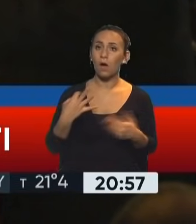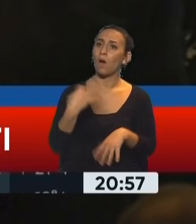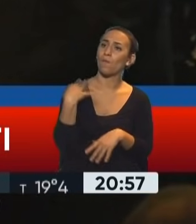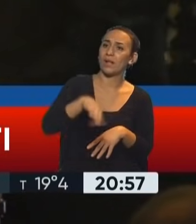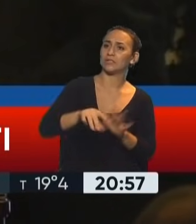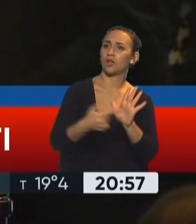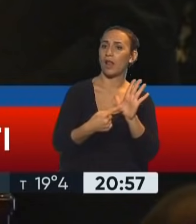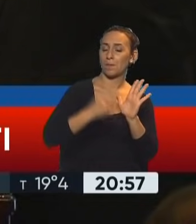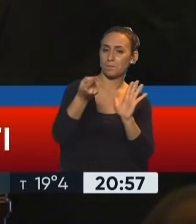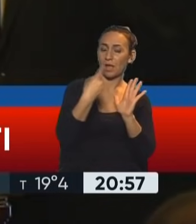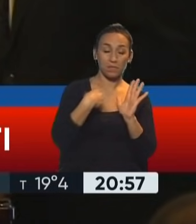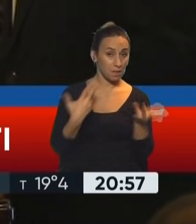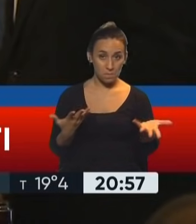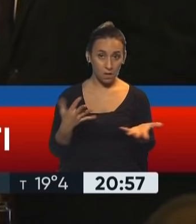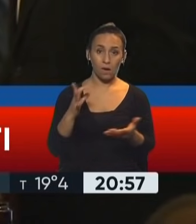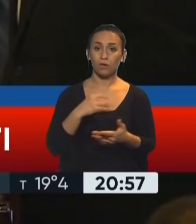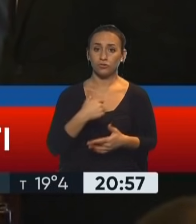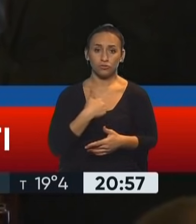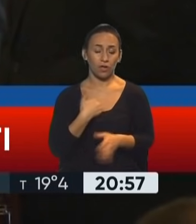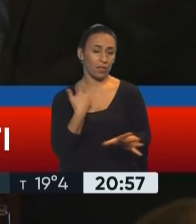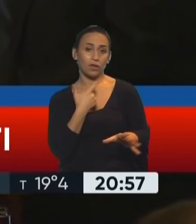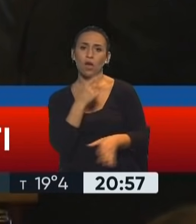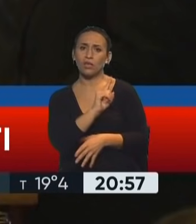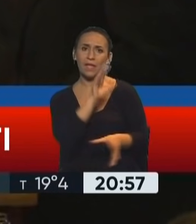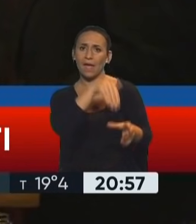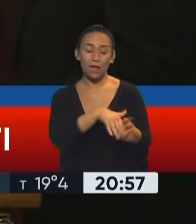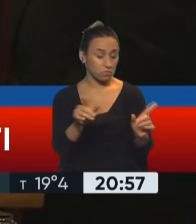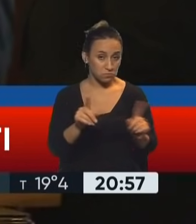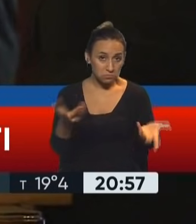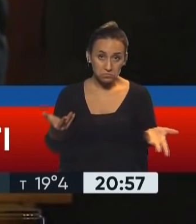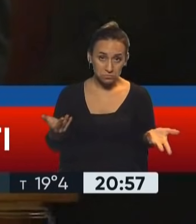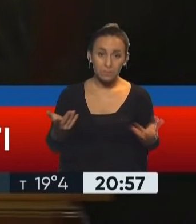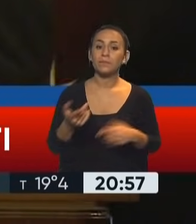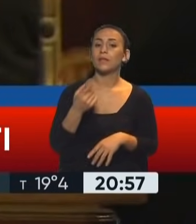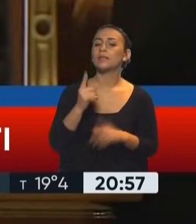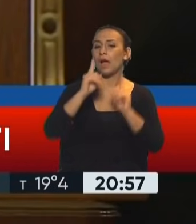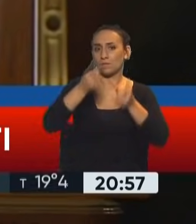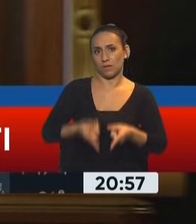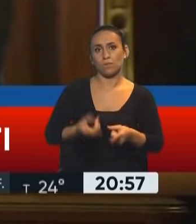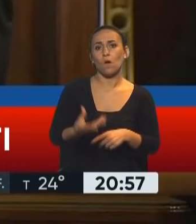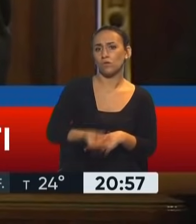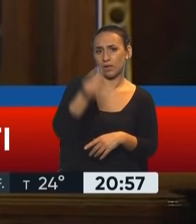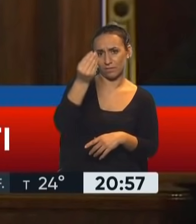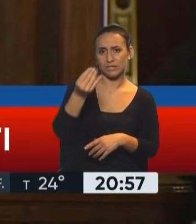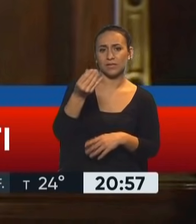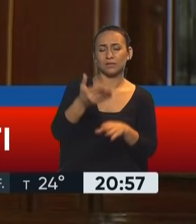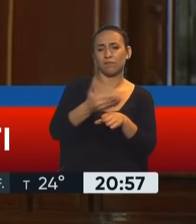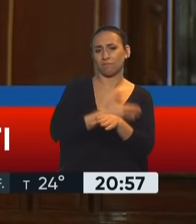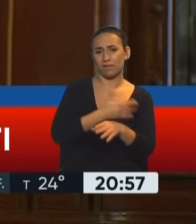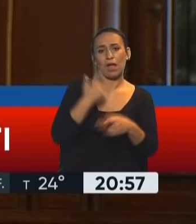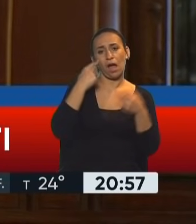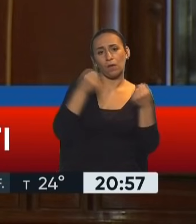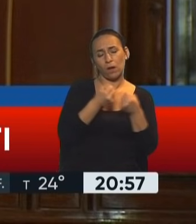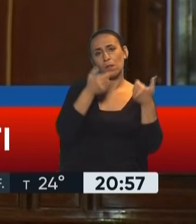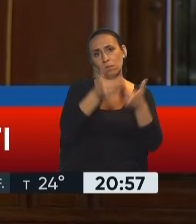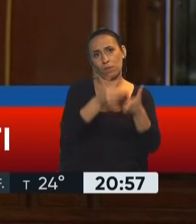no hubo mala voluntad ni deseos de no asistir. Por otra parte, existieron numerosas oportunidades en que los acuerdos fueron postergados por el solo